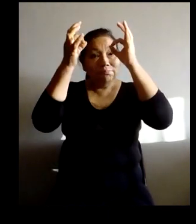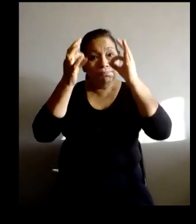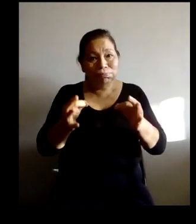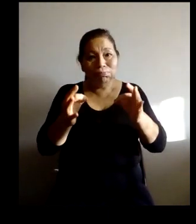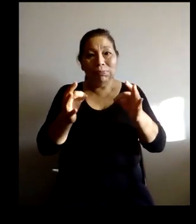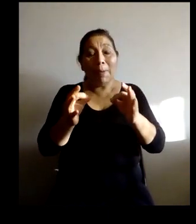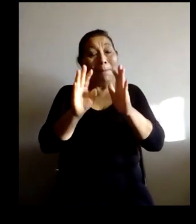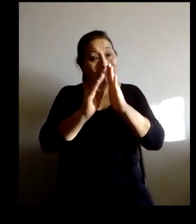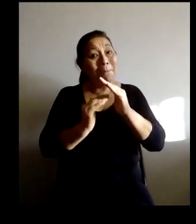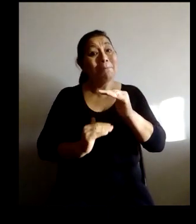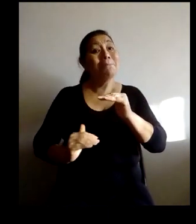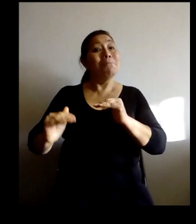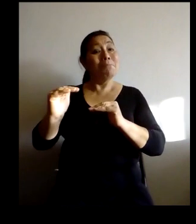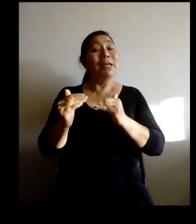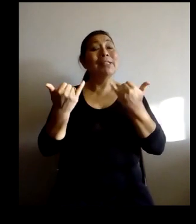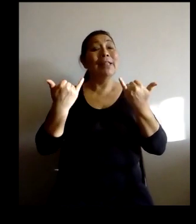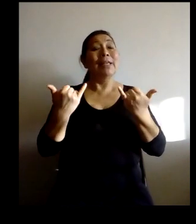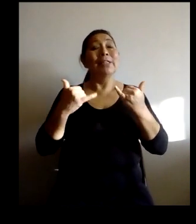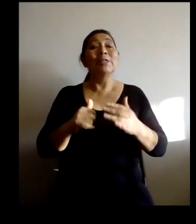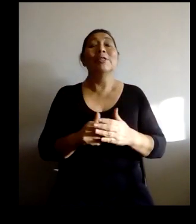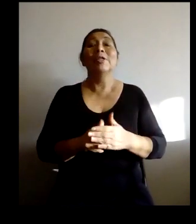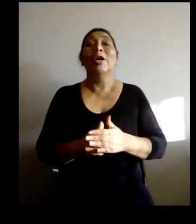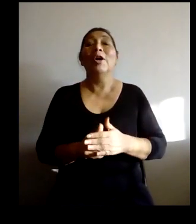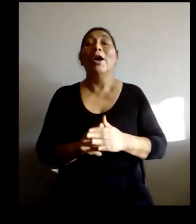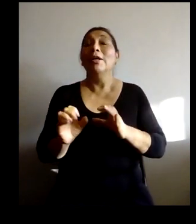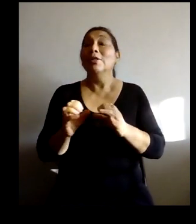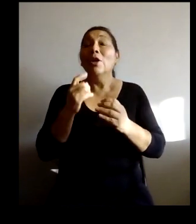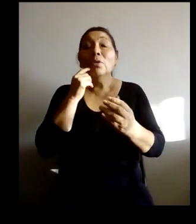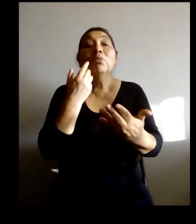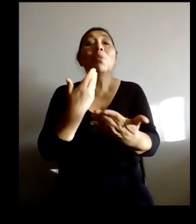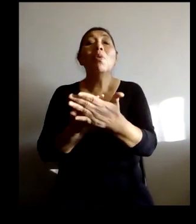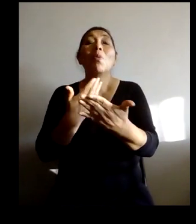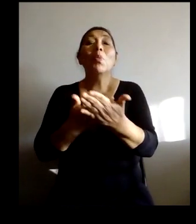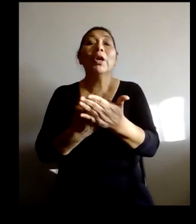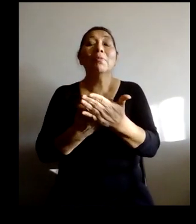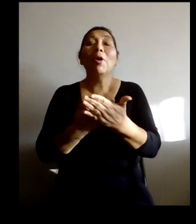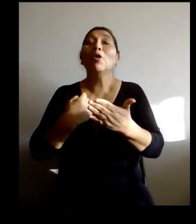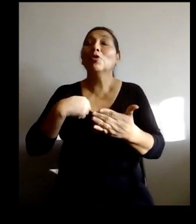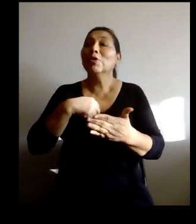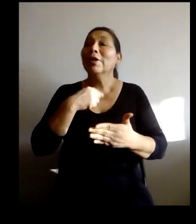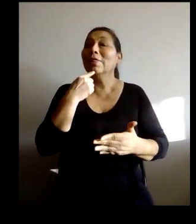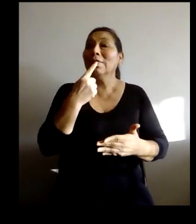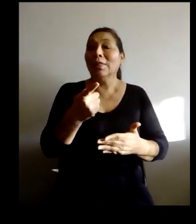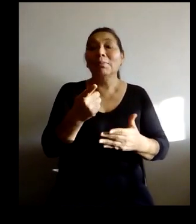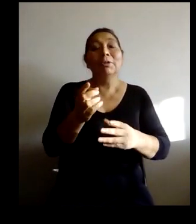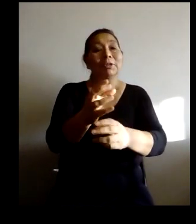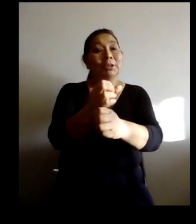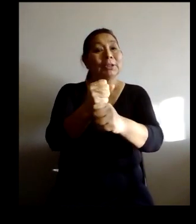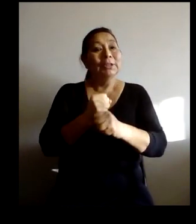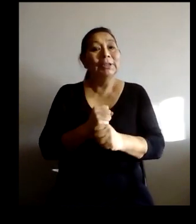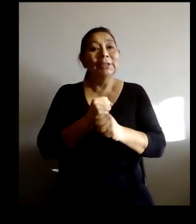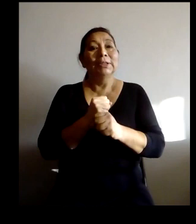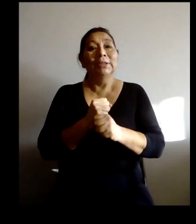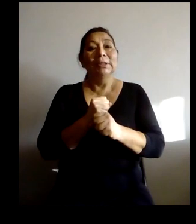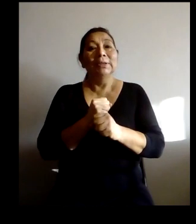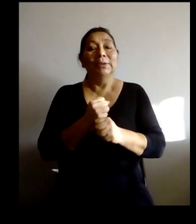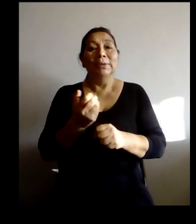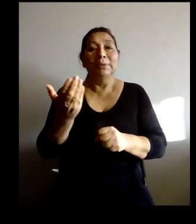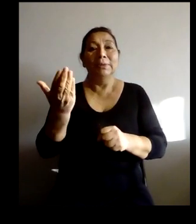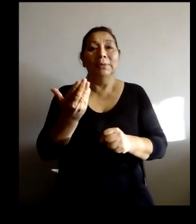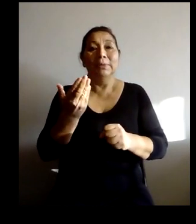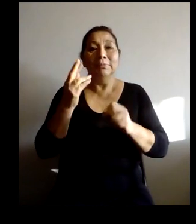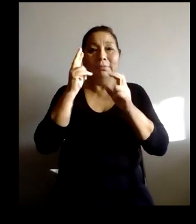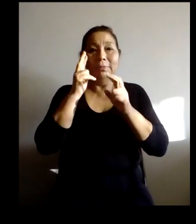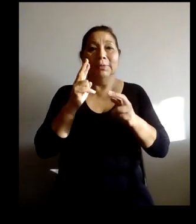una certeza mayor respecto a esto y hacer un cotejo, nosotros invocamos, nos sometemos